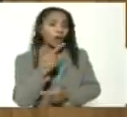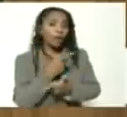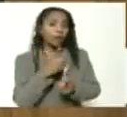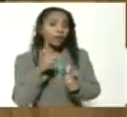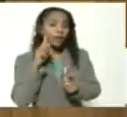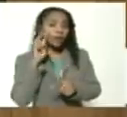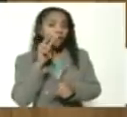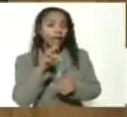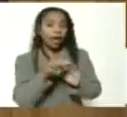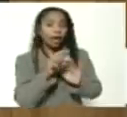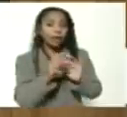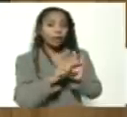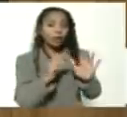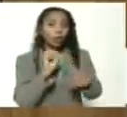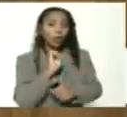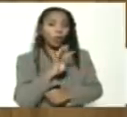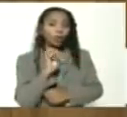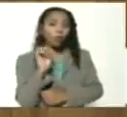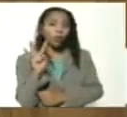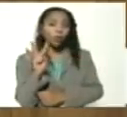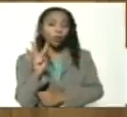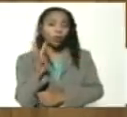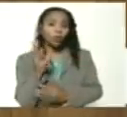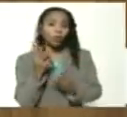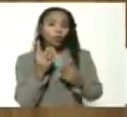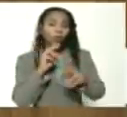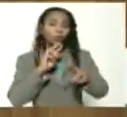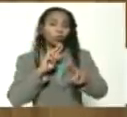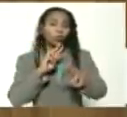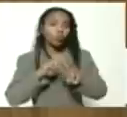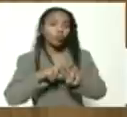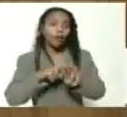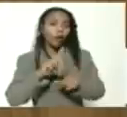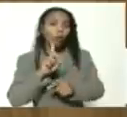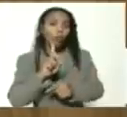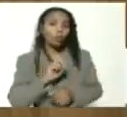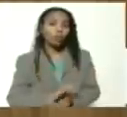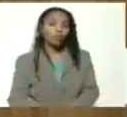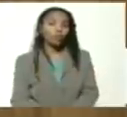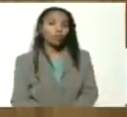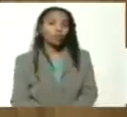presente en el artículo 44, numeral 1.